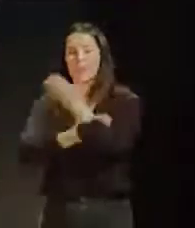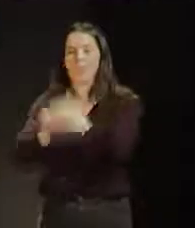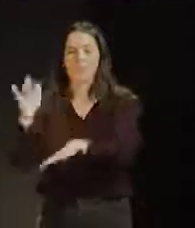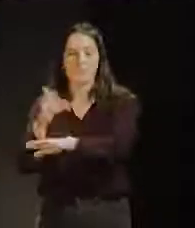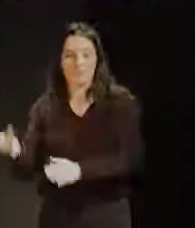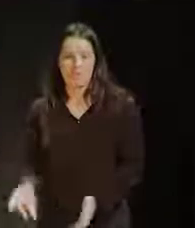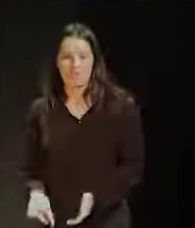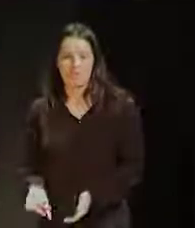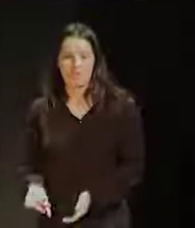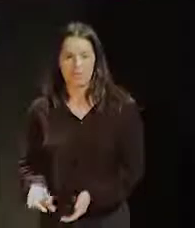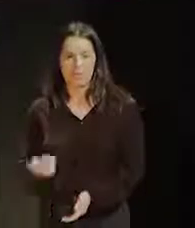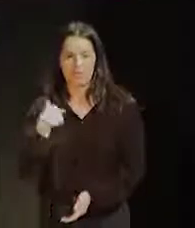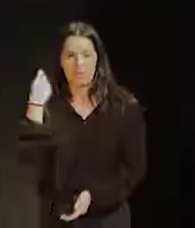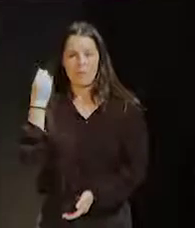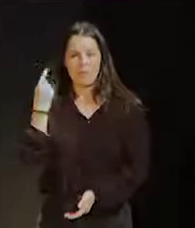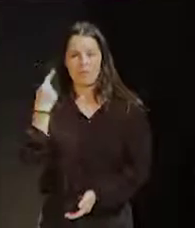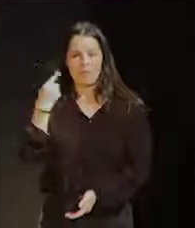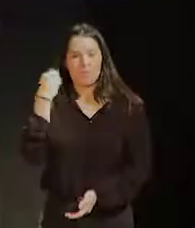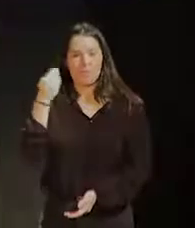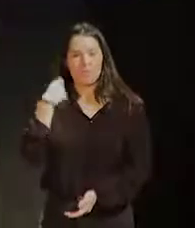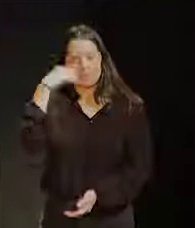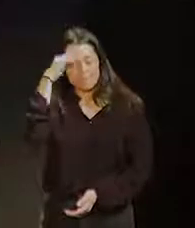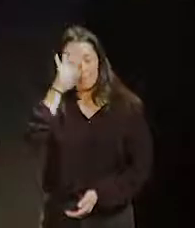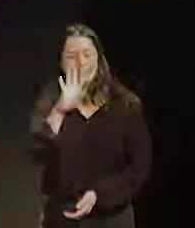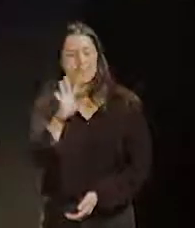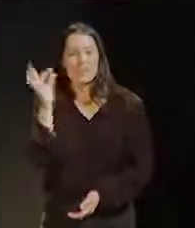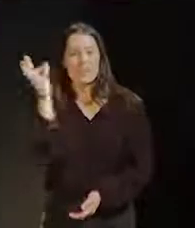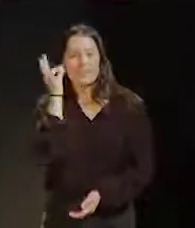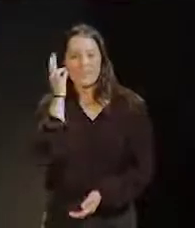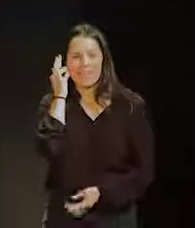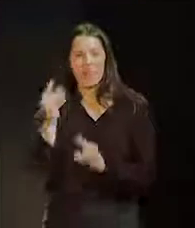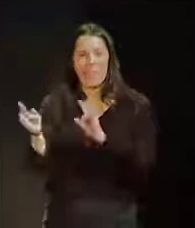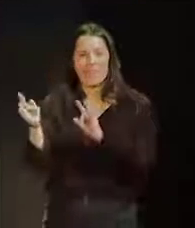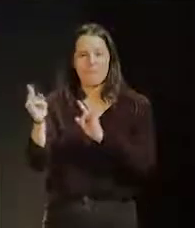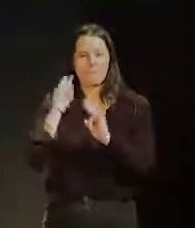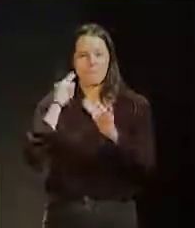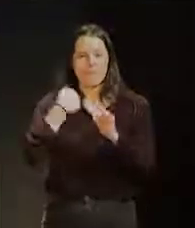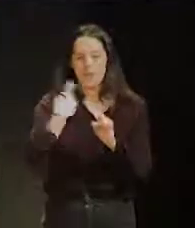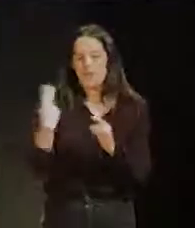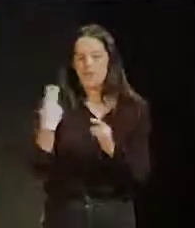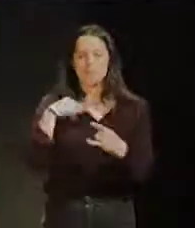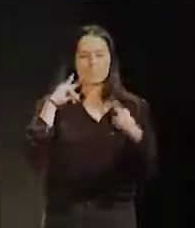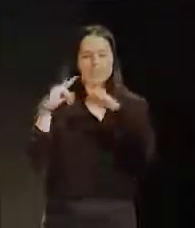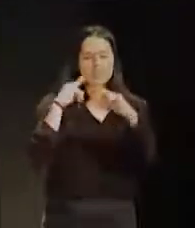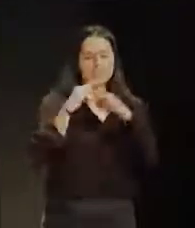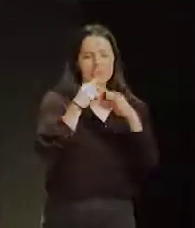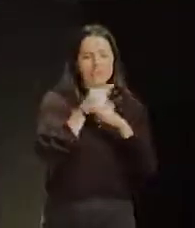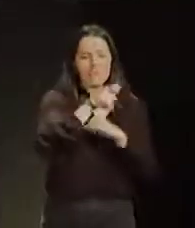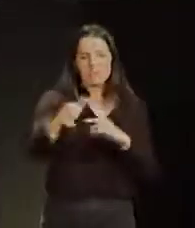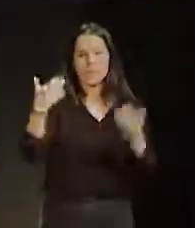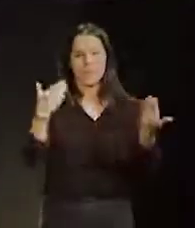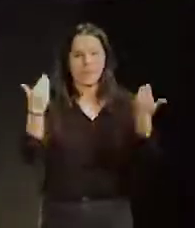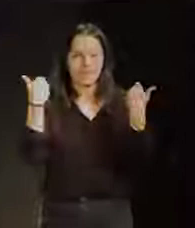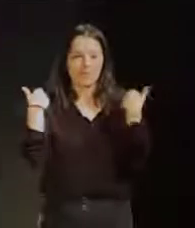yo y ella habíamos empezado a buscar posibilidad y telefonar a los productores de ella por querer